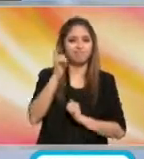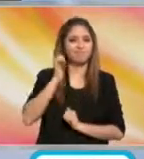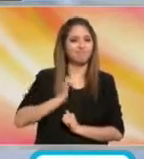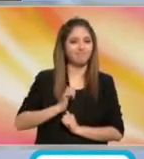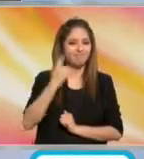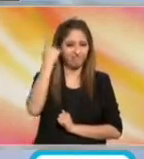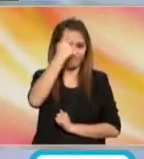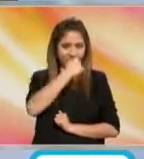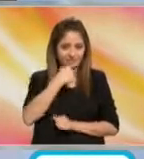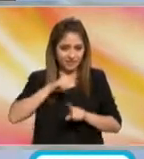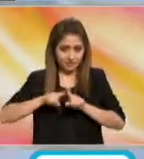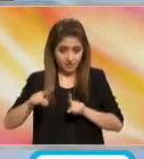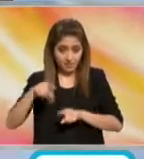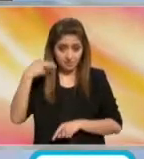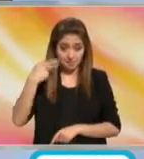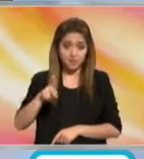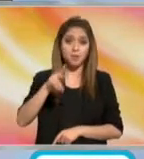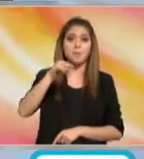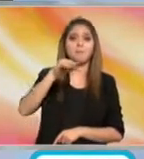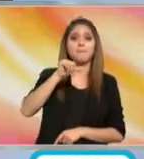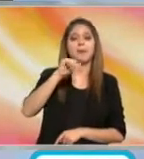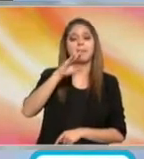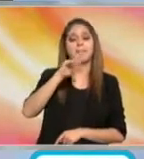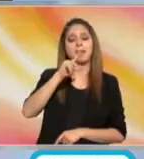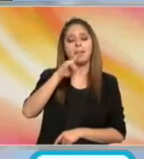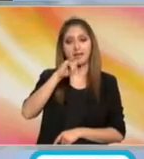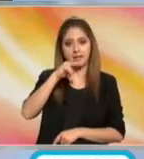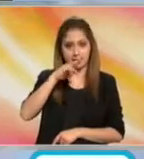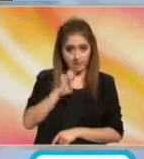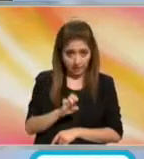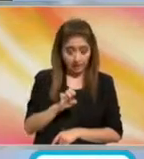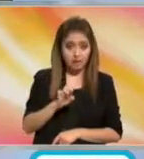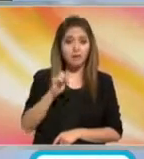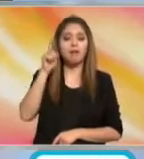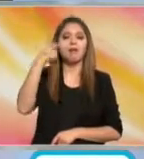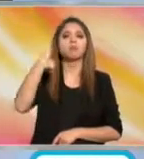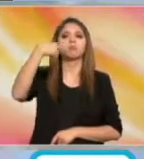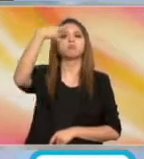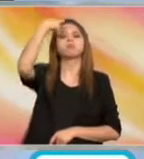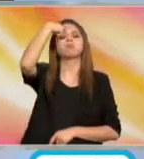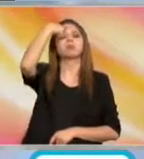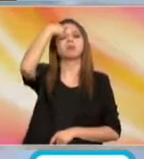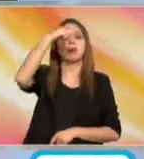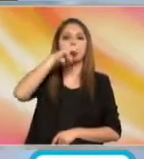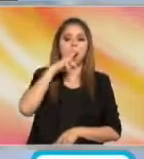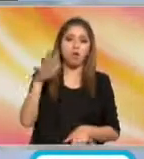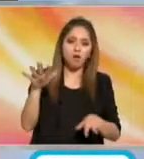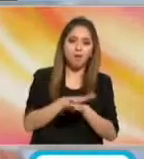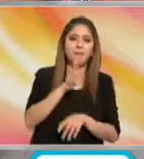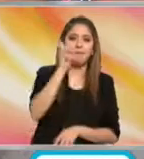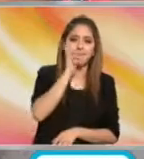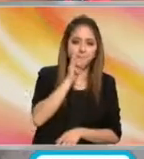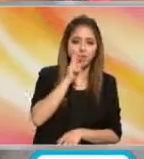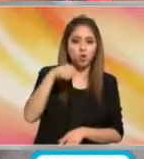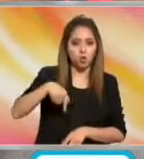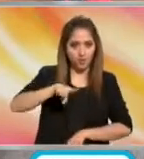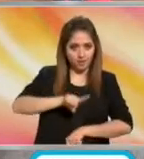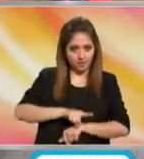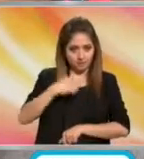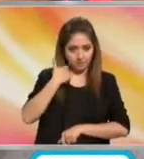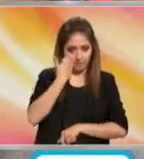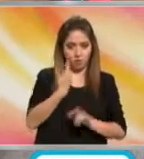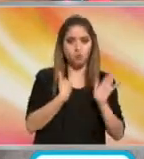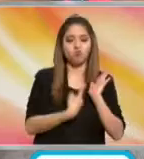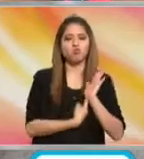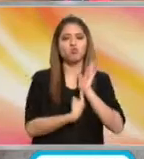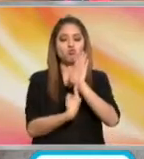esto, Maybelline New York, México, se ha preocupado muchísimo. Entonces, pues nos viene a presentar y vengo a presentarles hoy, muy gustoso